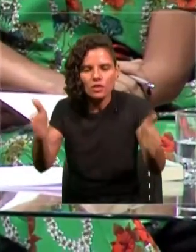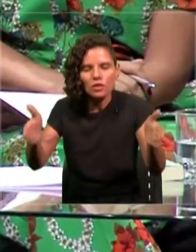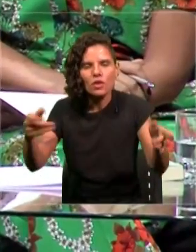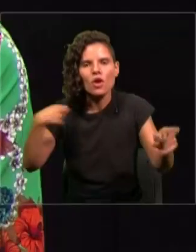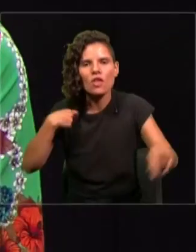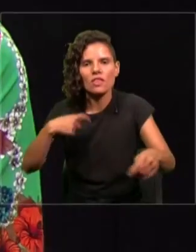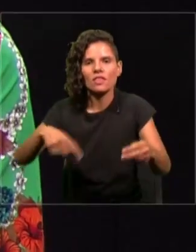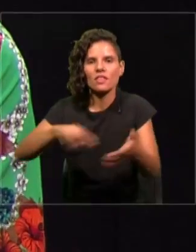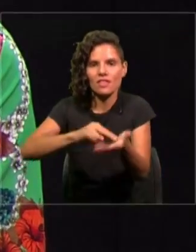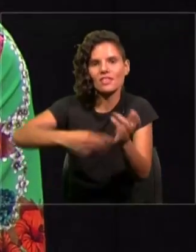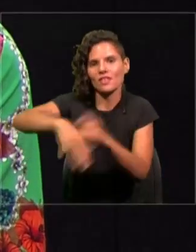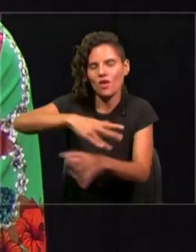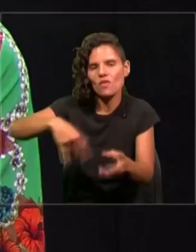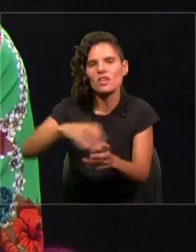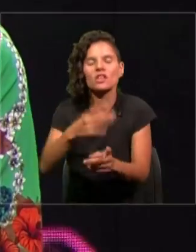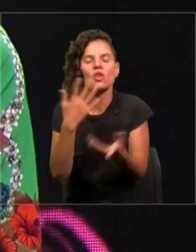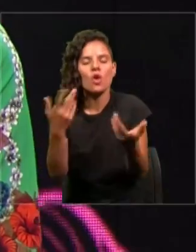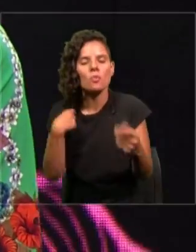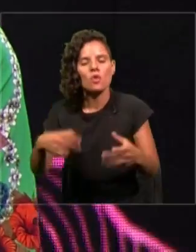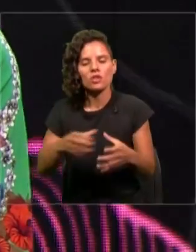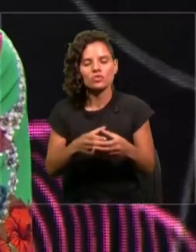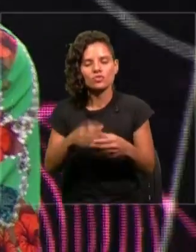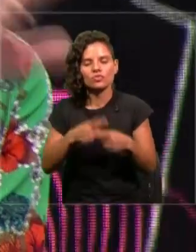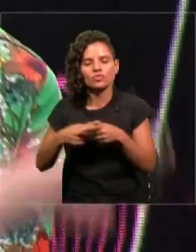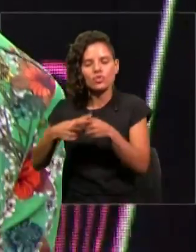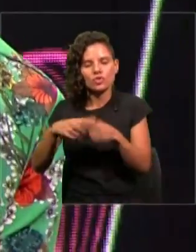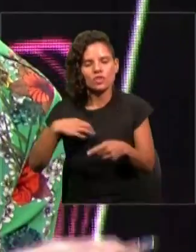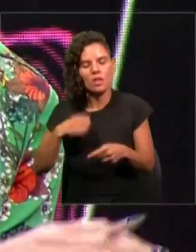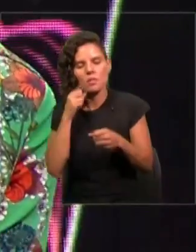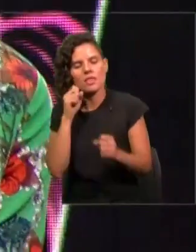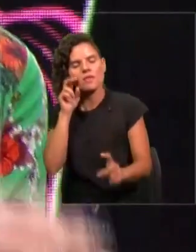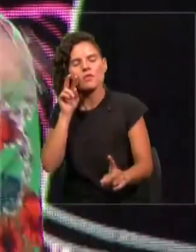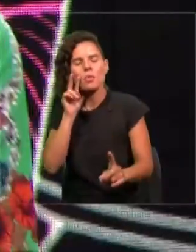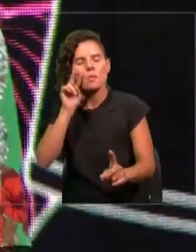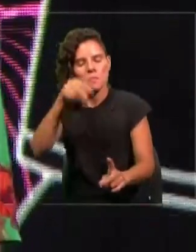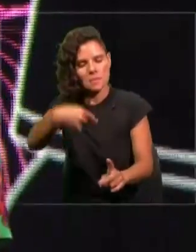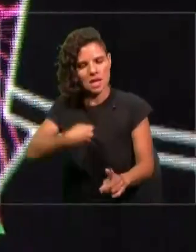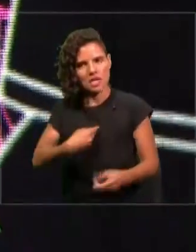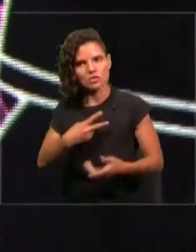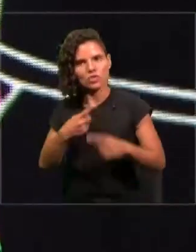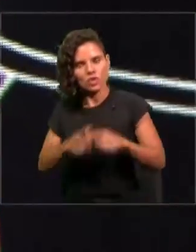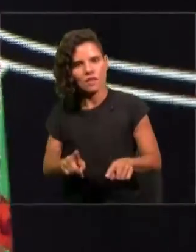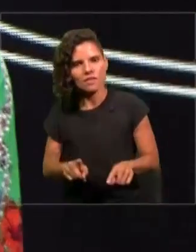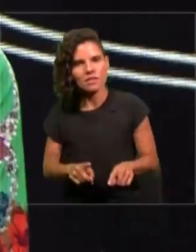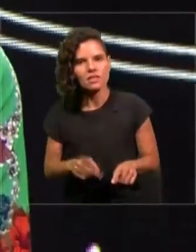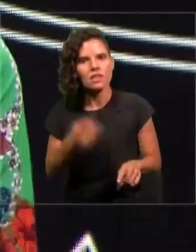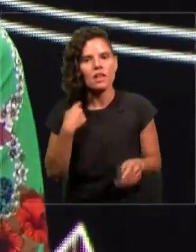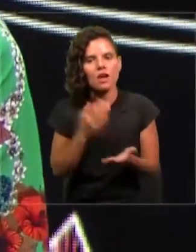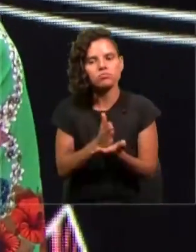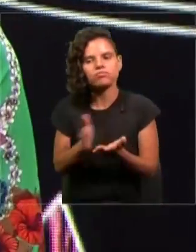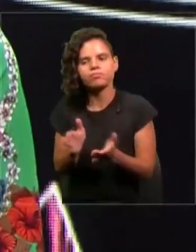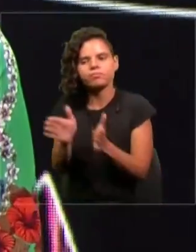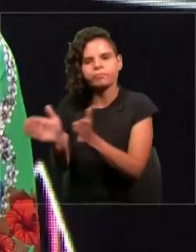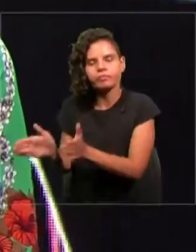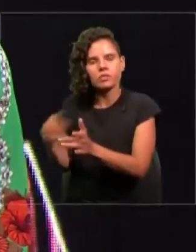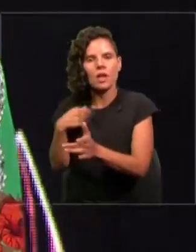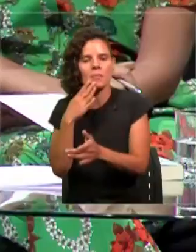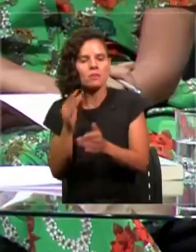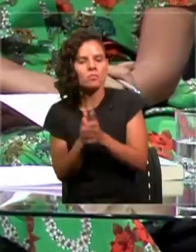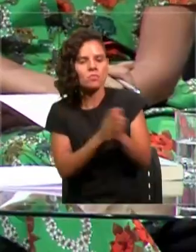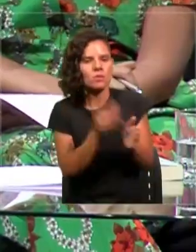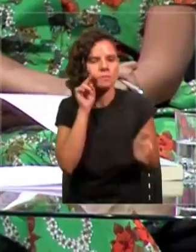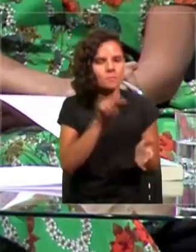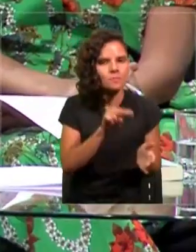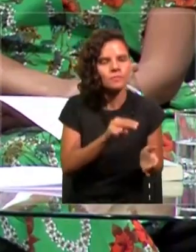la memoria que ha construido, dejando invisibilizados a algunos sectores, presentes a otros, sobrepresentes también